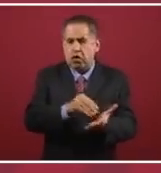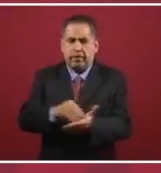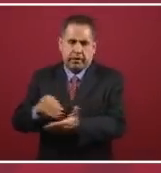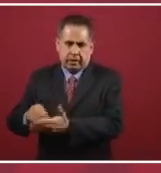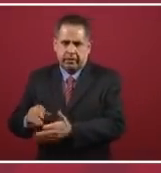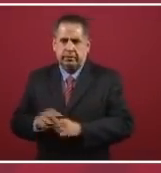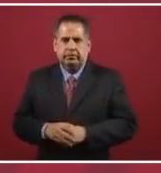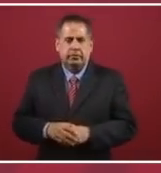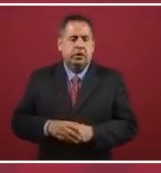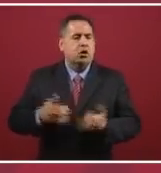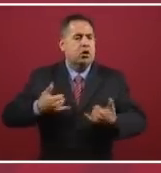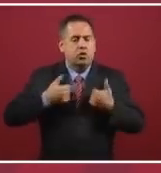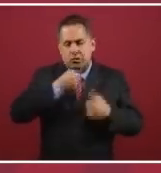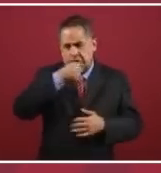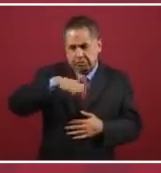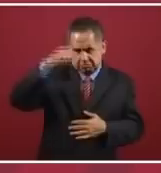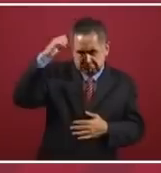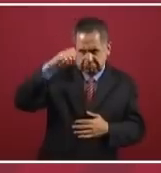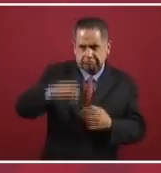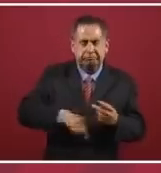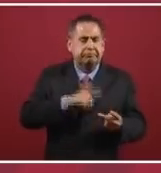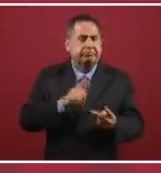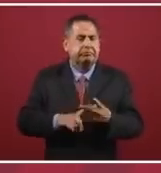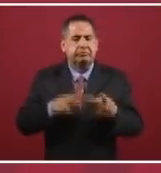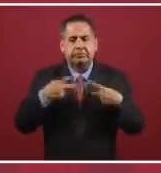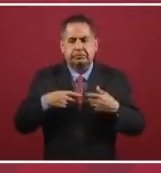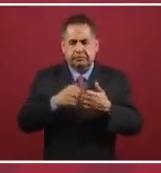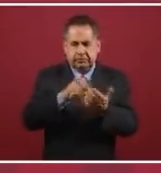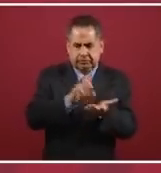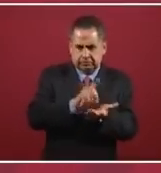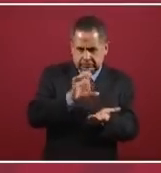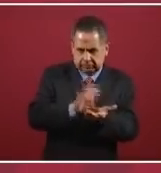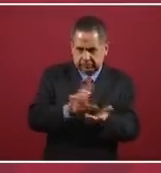apoyo a adultos mayores, a personas con discapacidad,